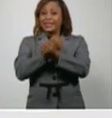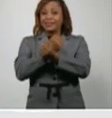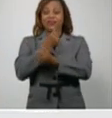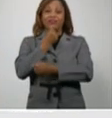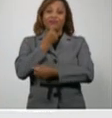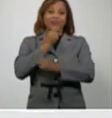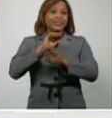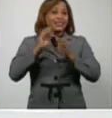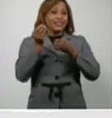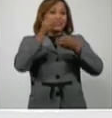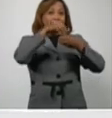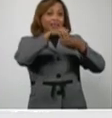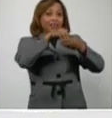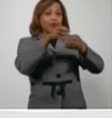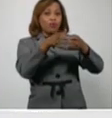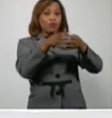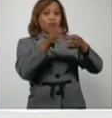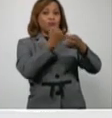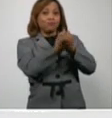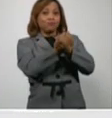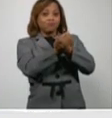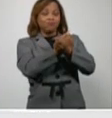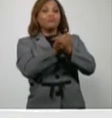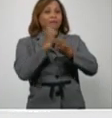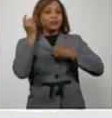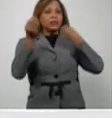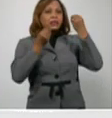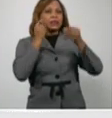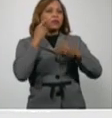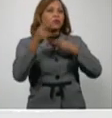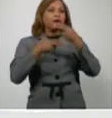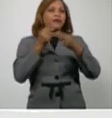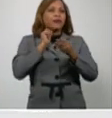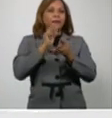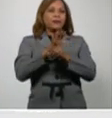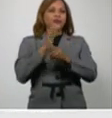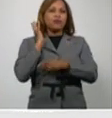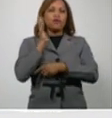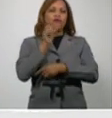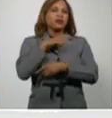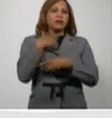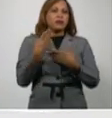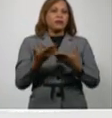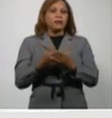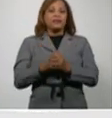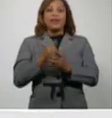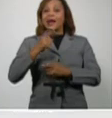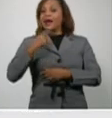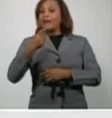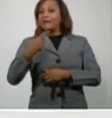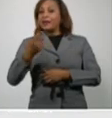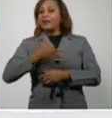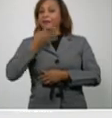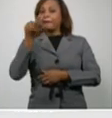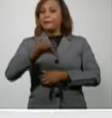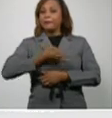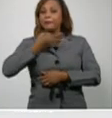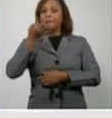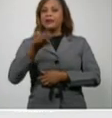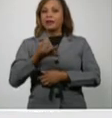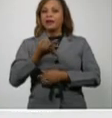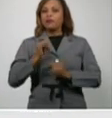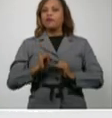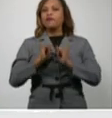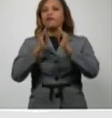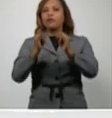Creo que el análisis que lamentablemente tenemos que hacer al comienzo de la conferencia, cada vez que informamos